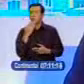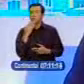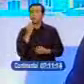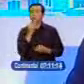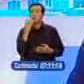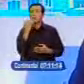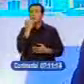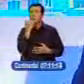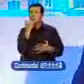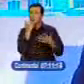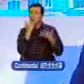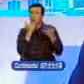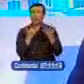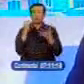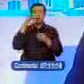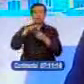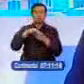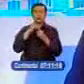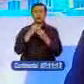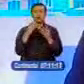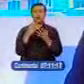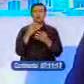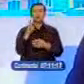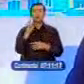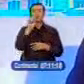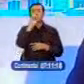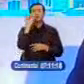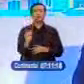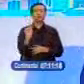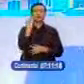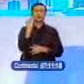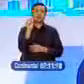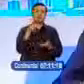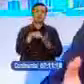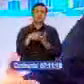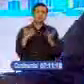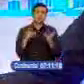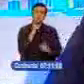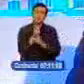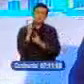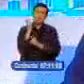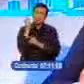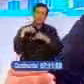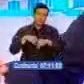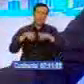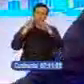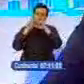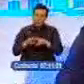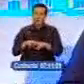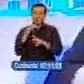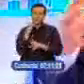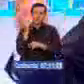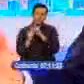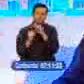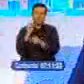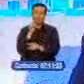de inconsistencias del registro electoral, Carlos, no superaba ni el 1%. Es decir, sí hay que seguirlo depurando, sí hay que seguirlo mejorando,